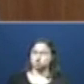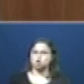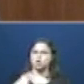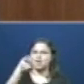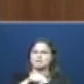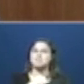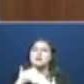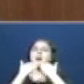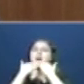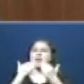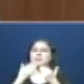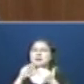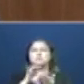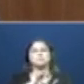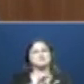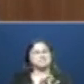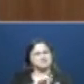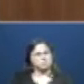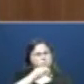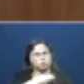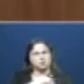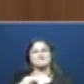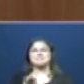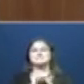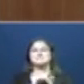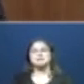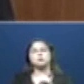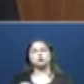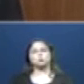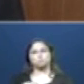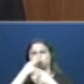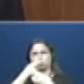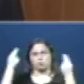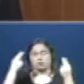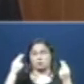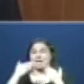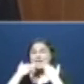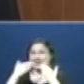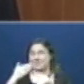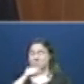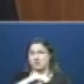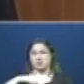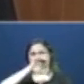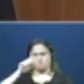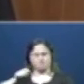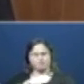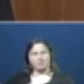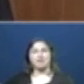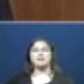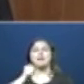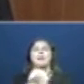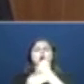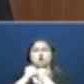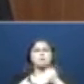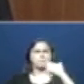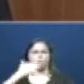de un buen sistema de servicios públicos con ella nos hemos dotado también de una economía más moderna y abierta capaz de